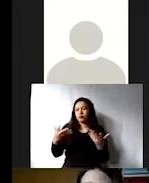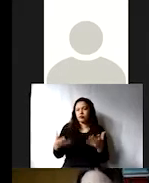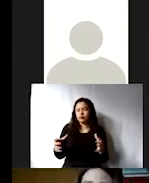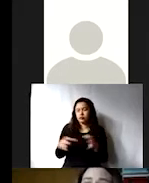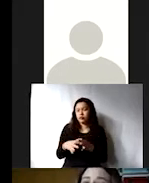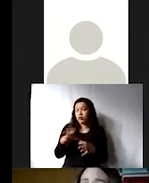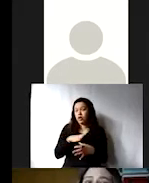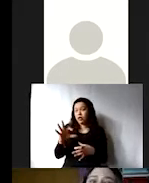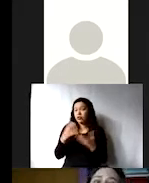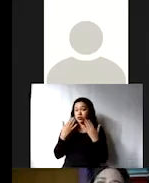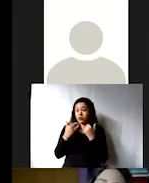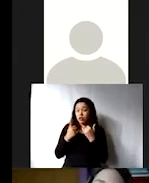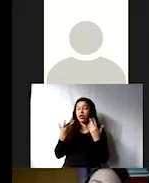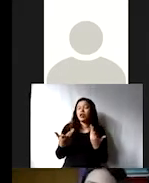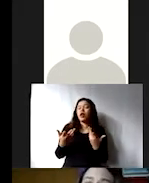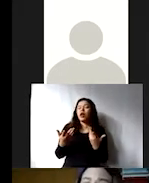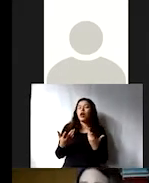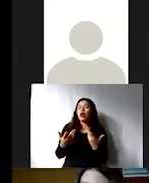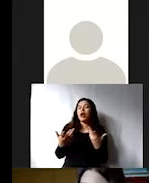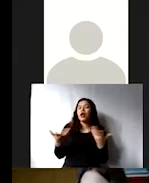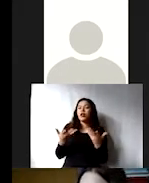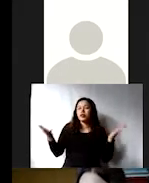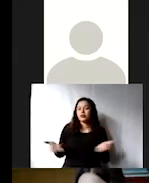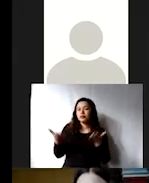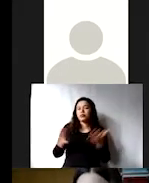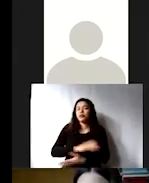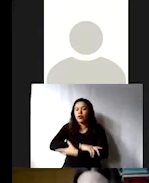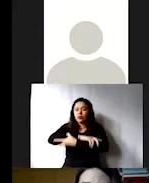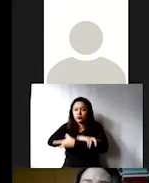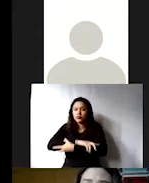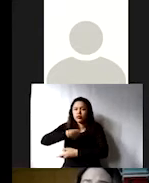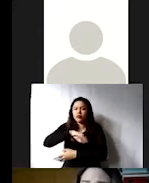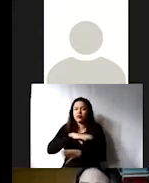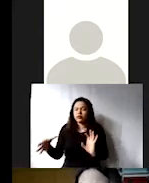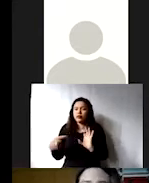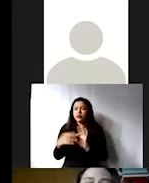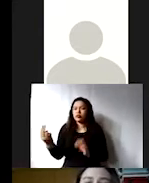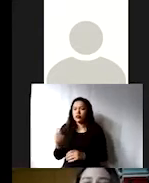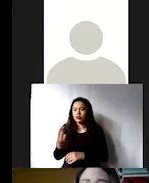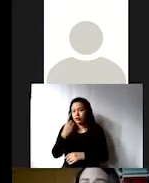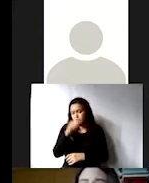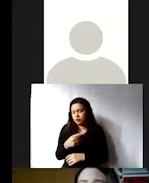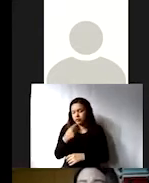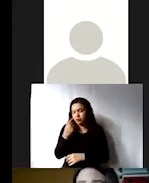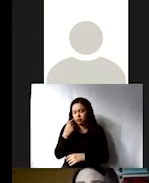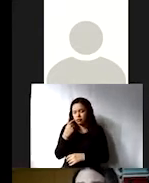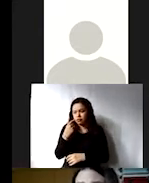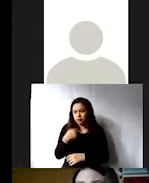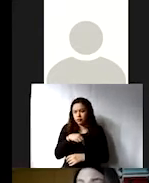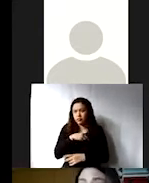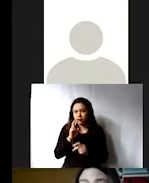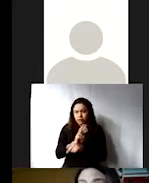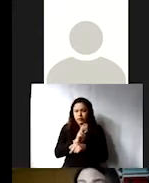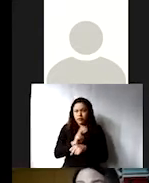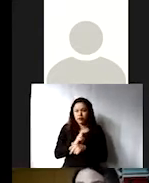si no existen, ver cómo se pudiesen crear o con qué alianzas necesitamos trabajar, ver también cómo esto se está monitoreando